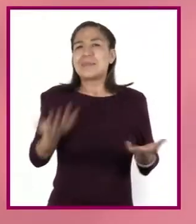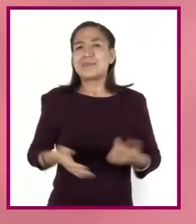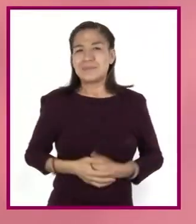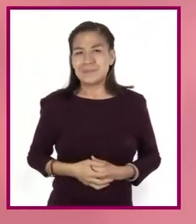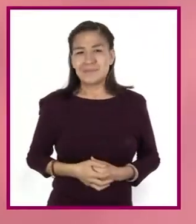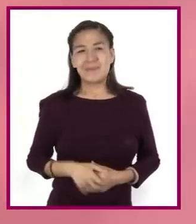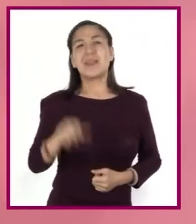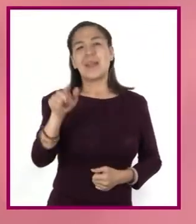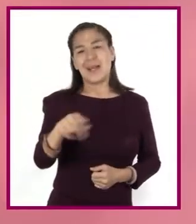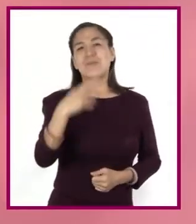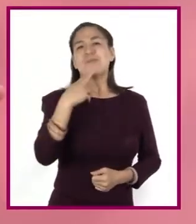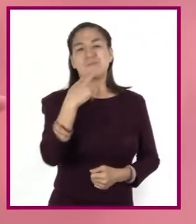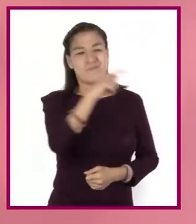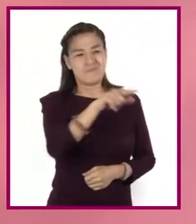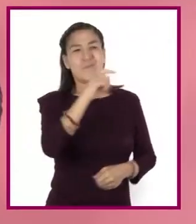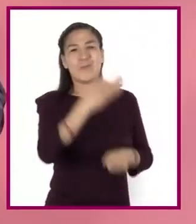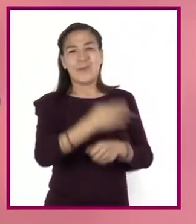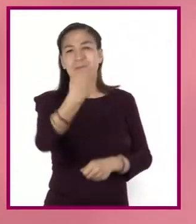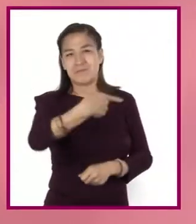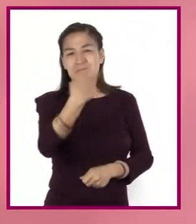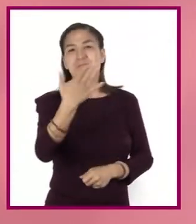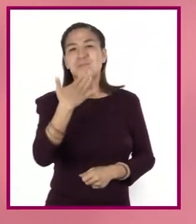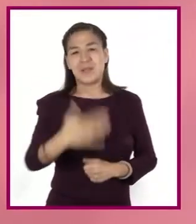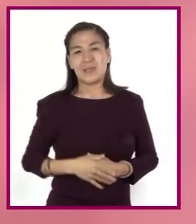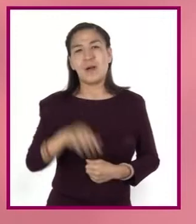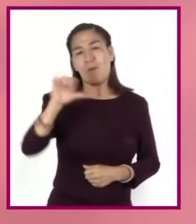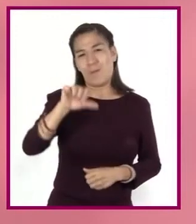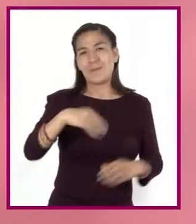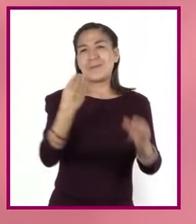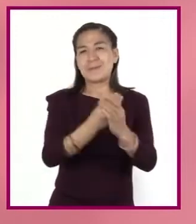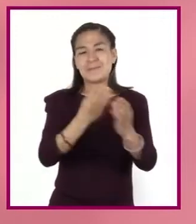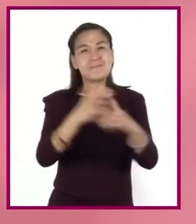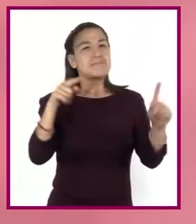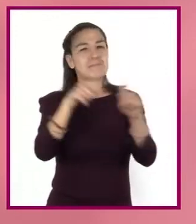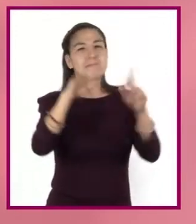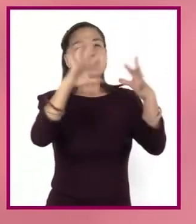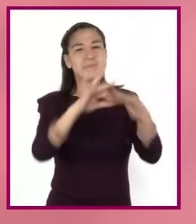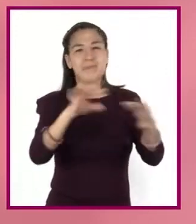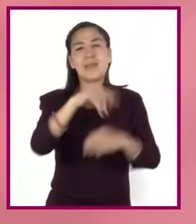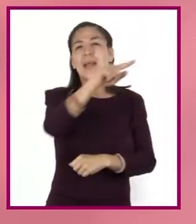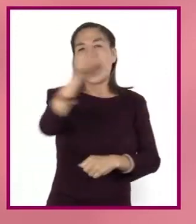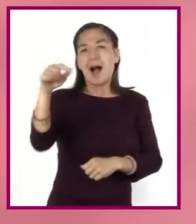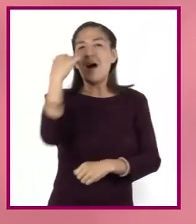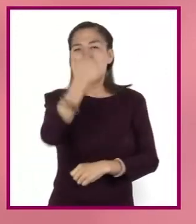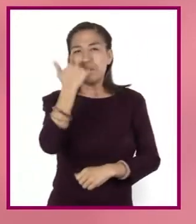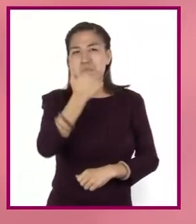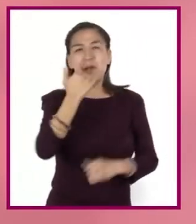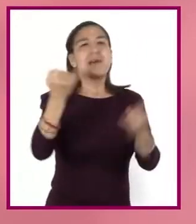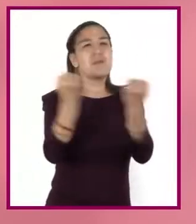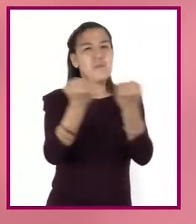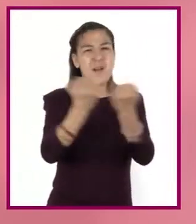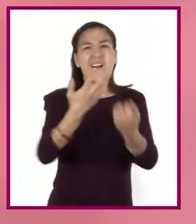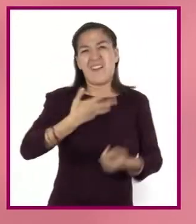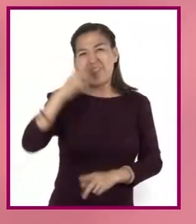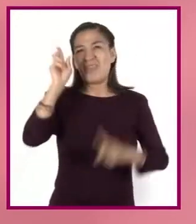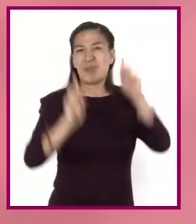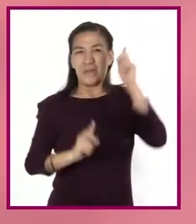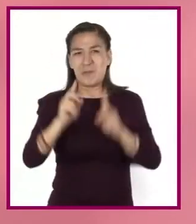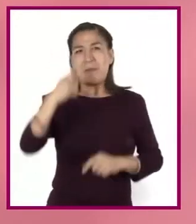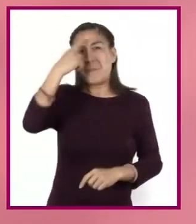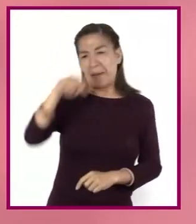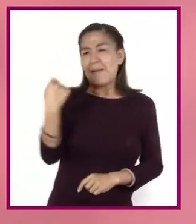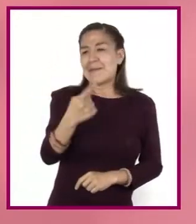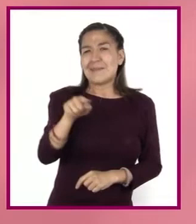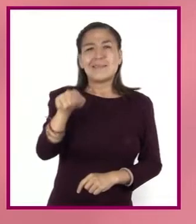Son útiles tus preguntas para el propósito de esta sesión. Seguramente las y los alumnos tienen preguntas y dudas similares a